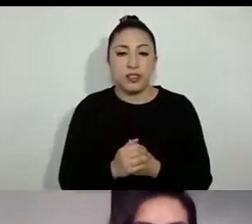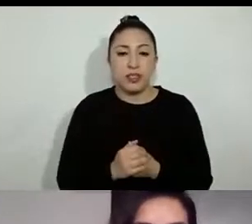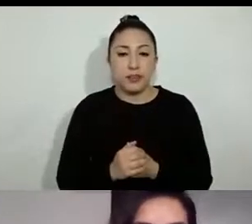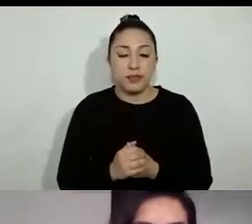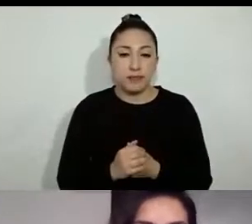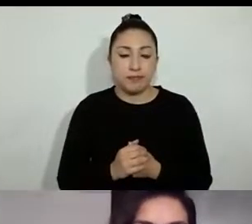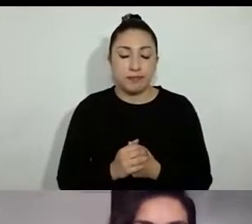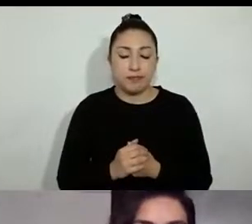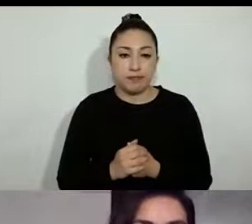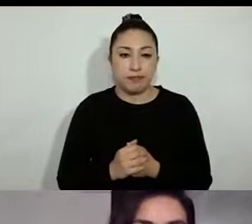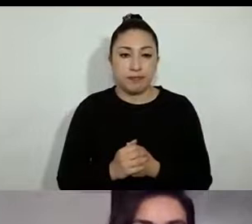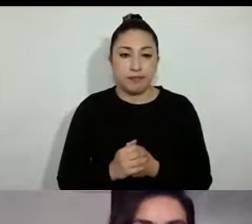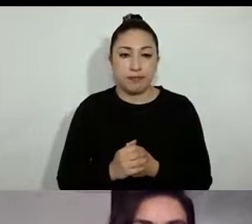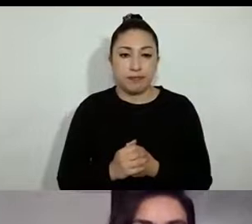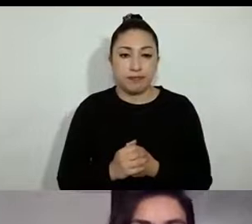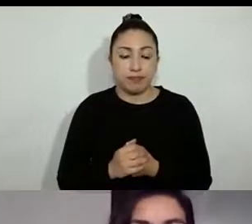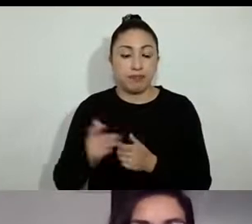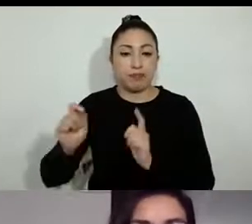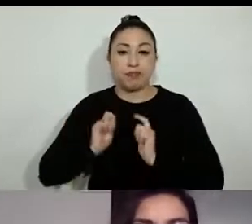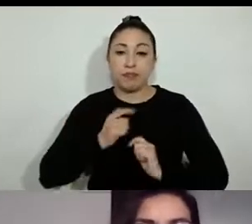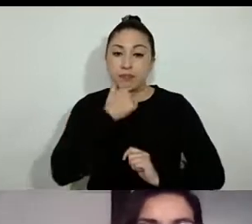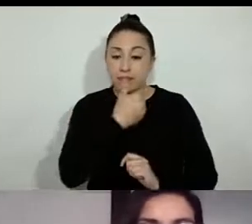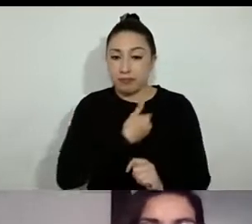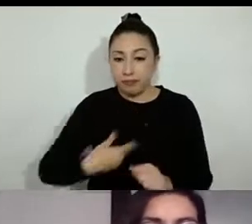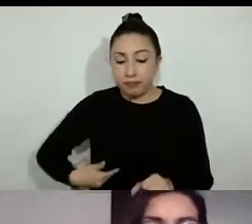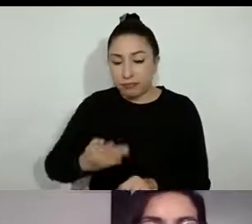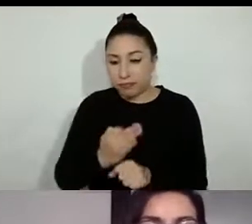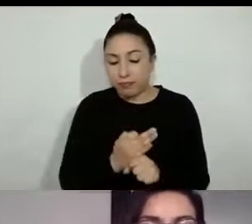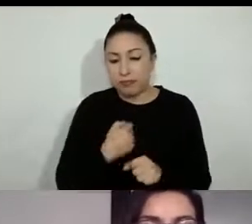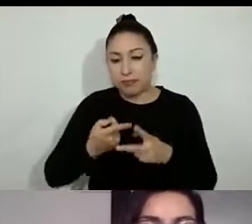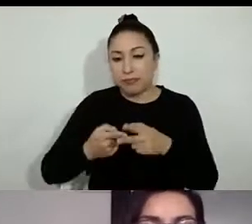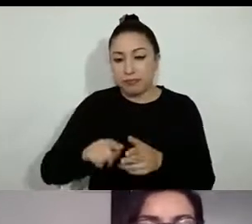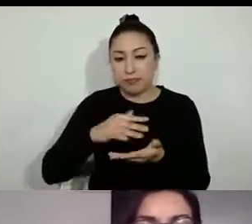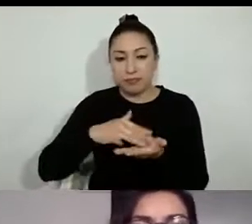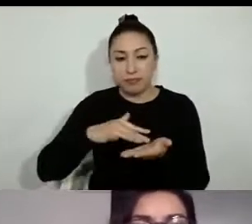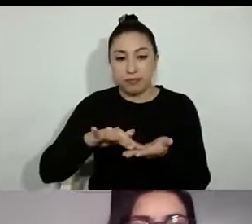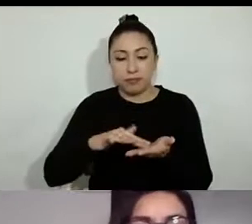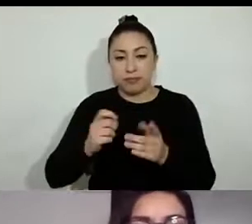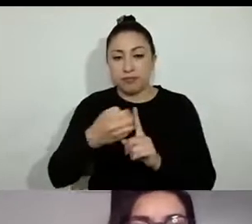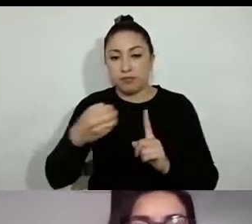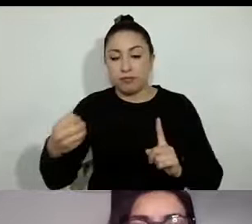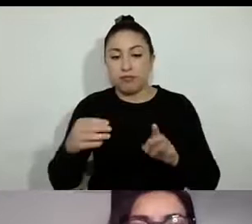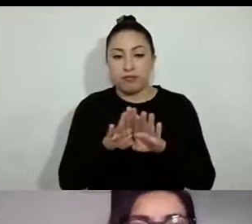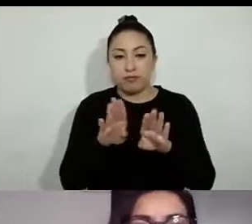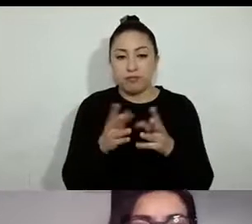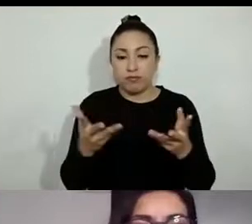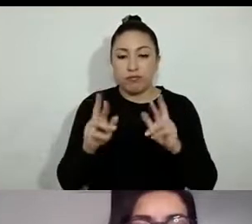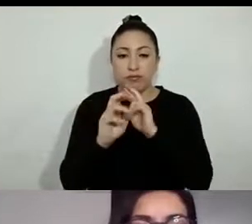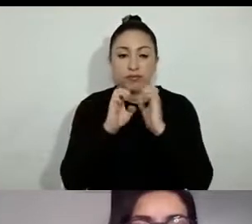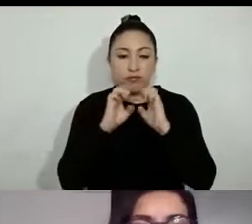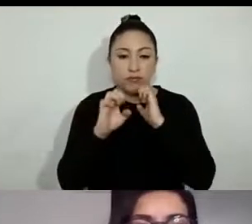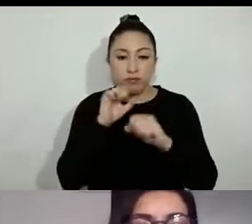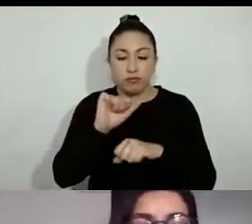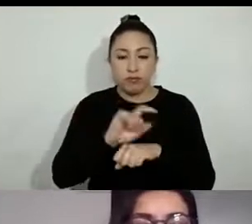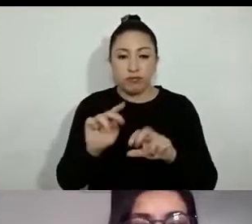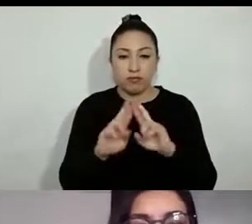diputada. Por instrucciones de la presidencia, se procede a dar lectura al formato para el desarrollo de la entrevista que